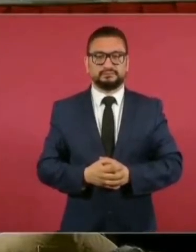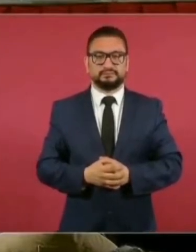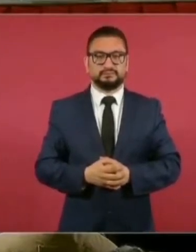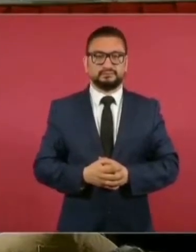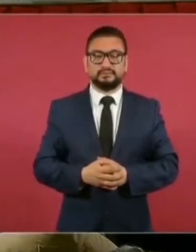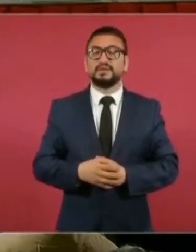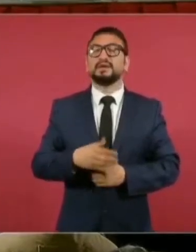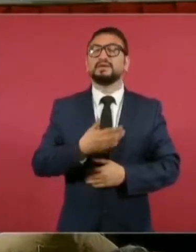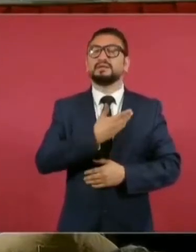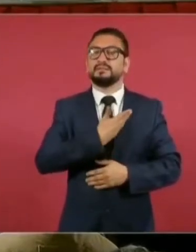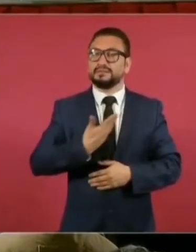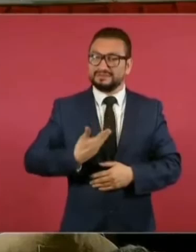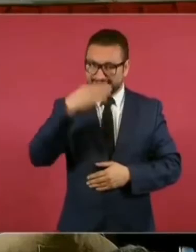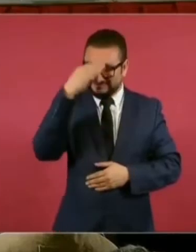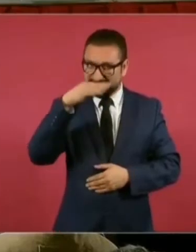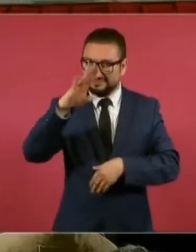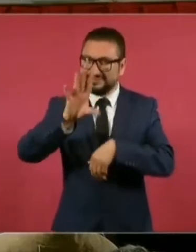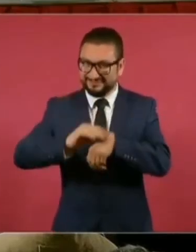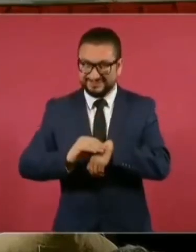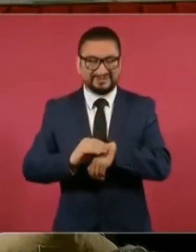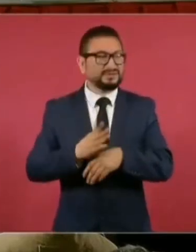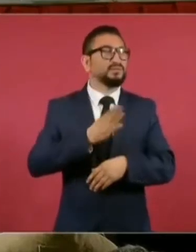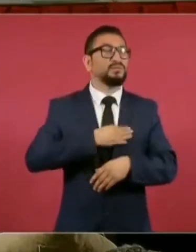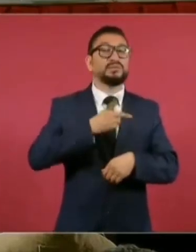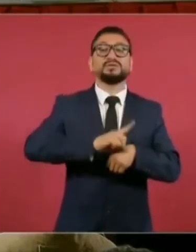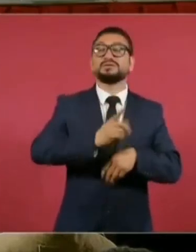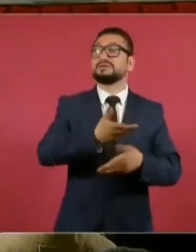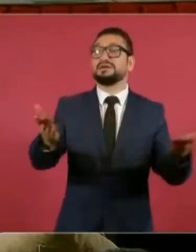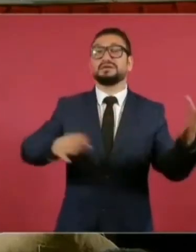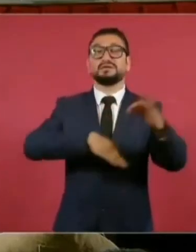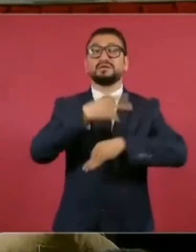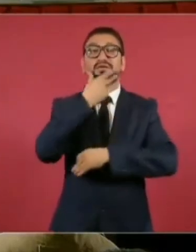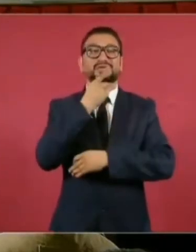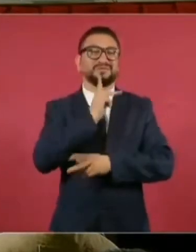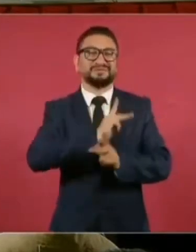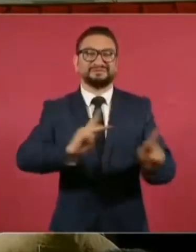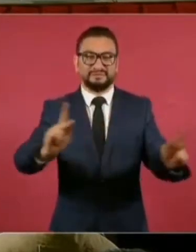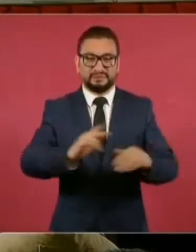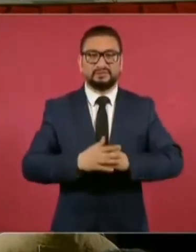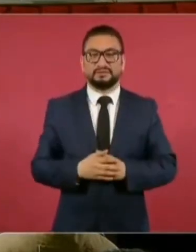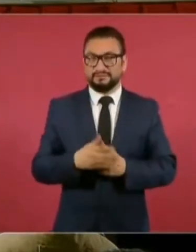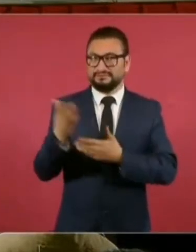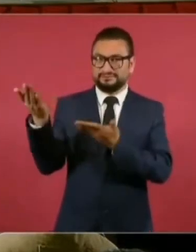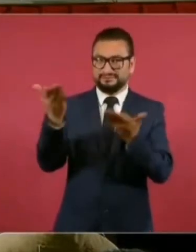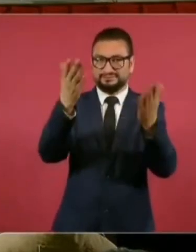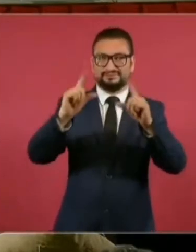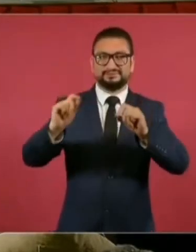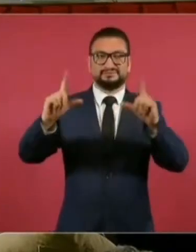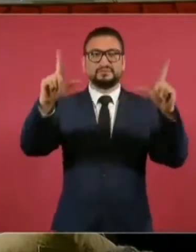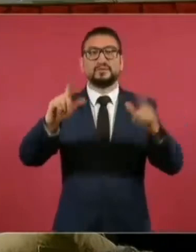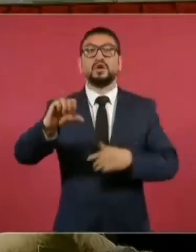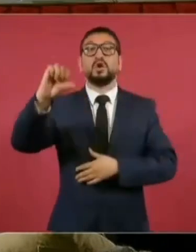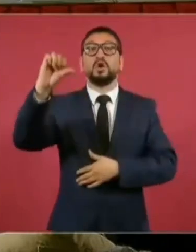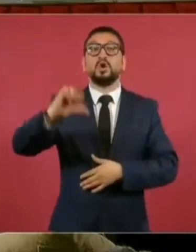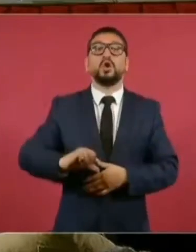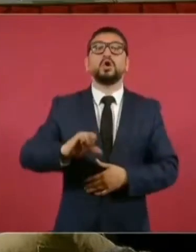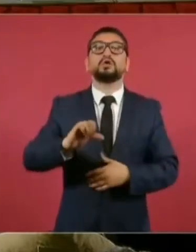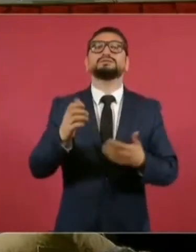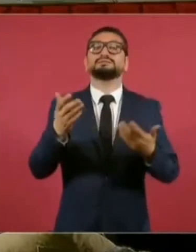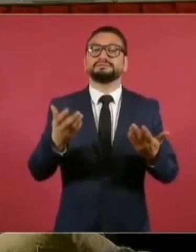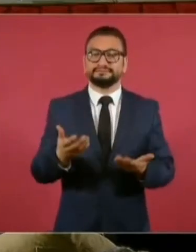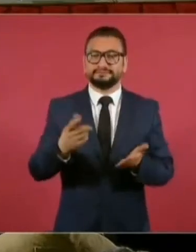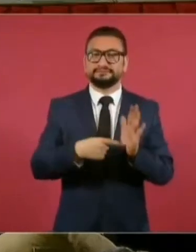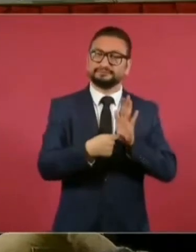Con su permiso, señor presidente, buenos días a todas y a todos. Adelante. El día de hoy vamos